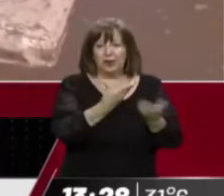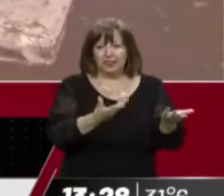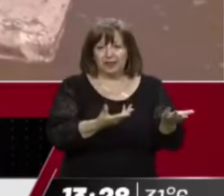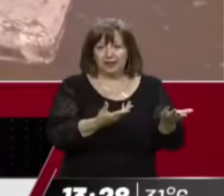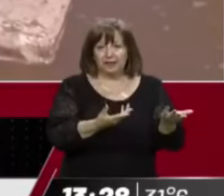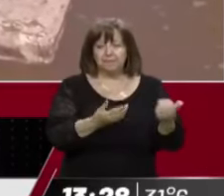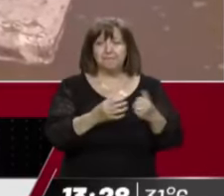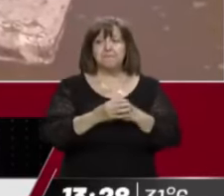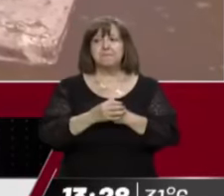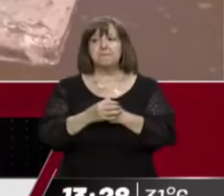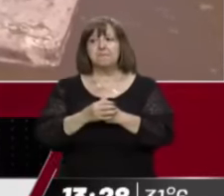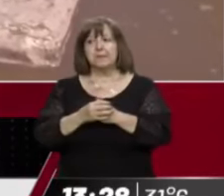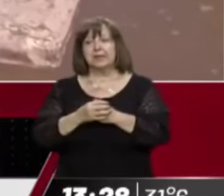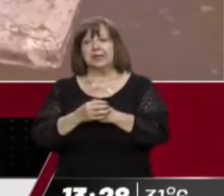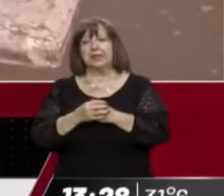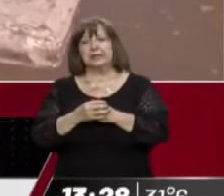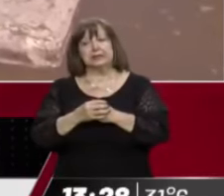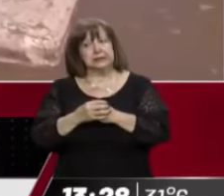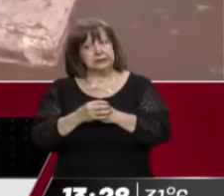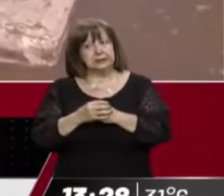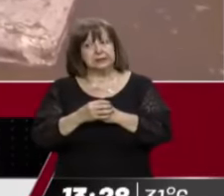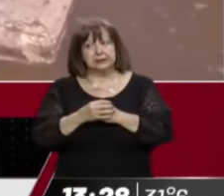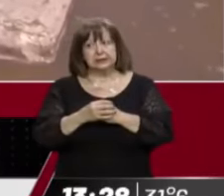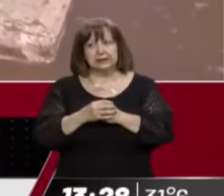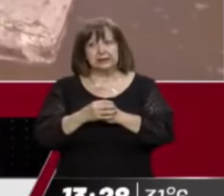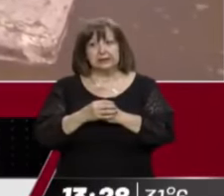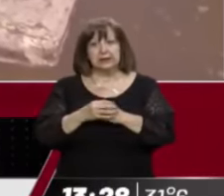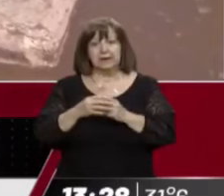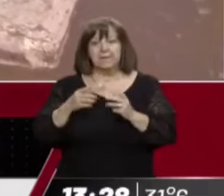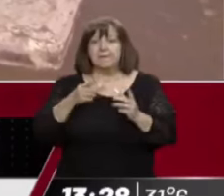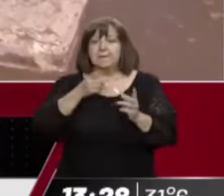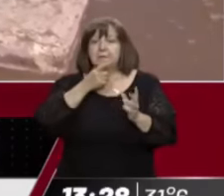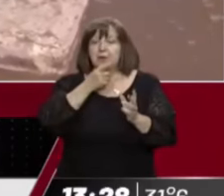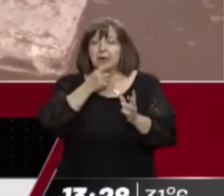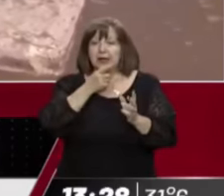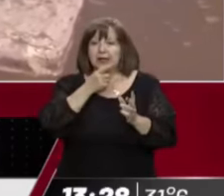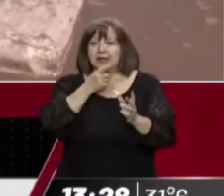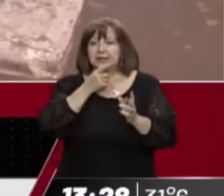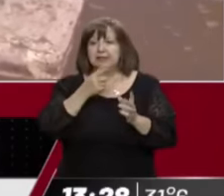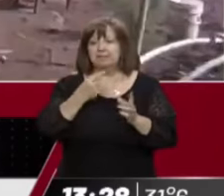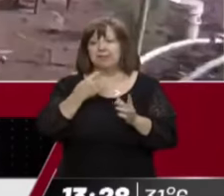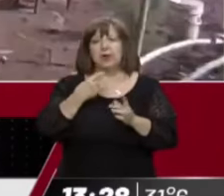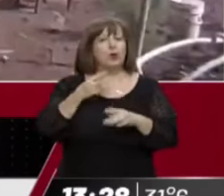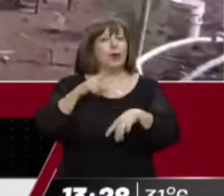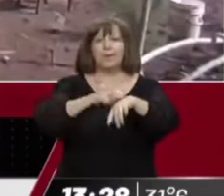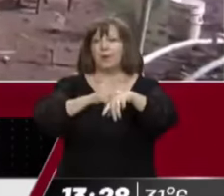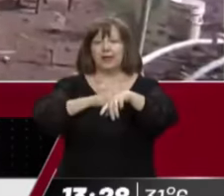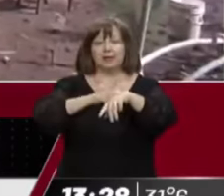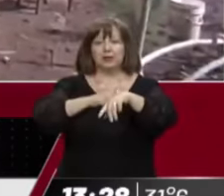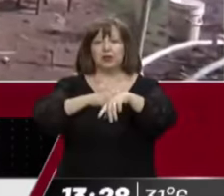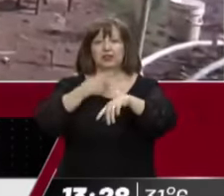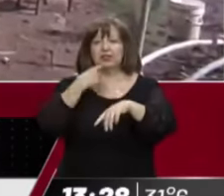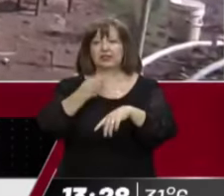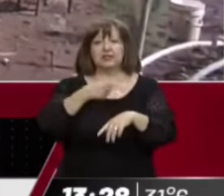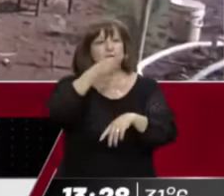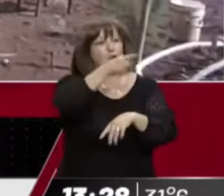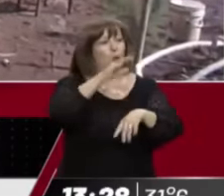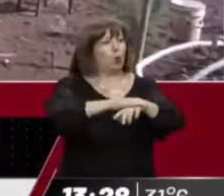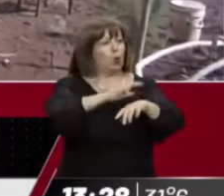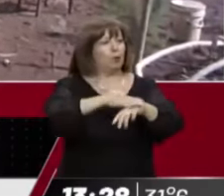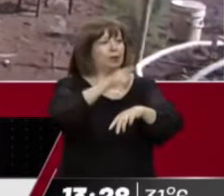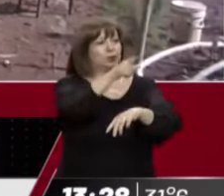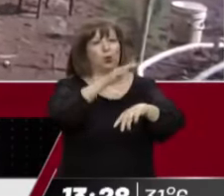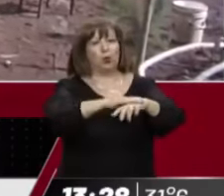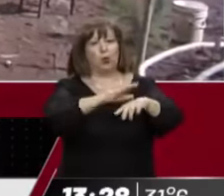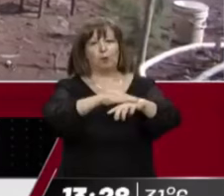Mira me parece que no es el momento de tanta de Buscar motivos y culpas creo que lo que hay que actuar es rápidamente en solucionar este